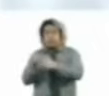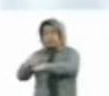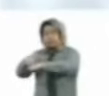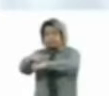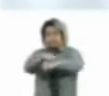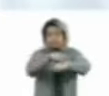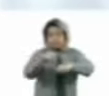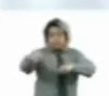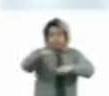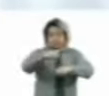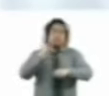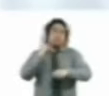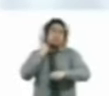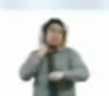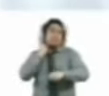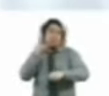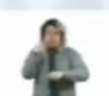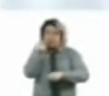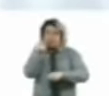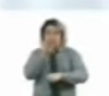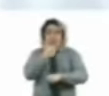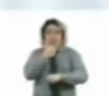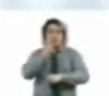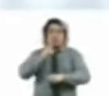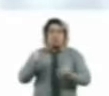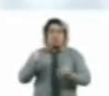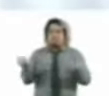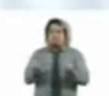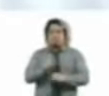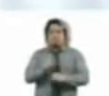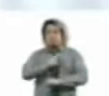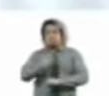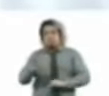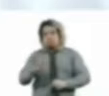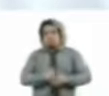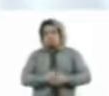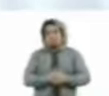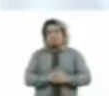los diputados de todos los partidos, hombres y mujeres.